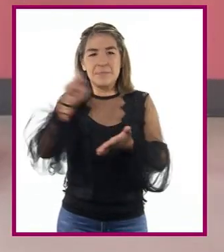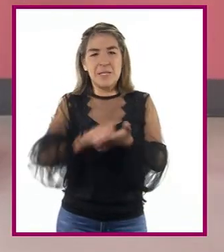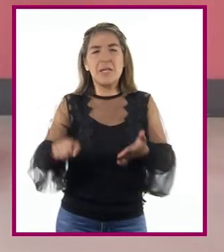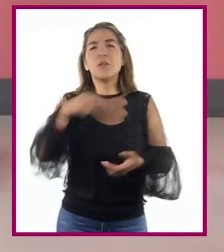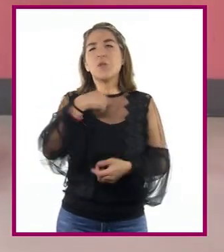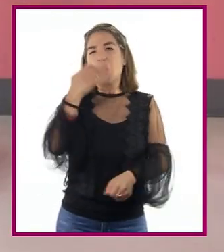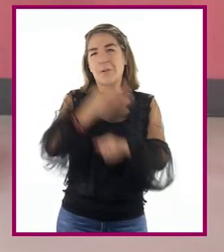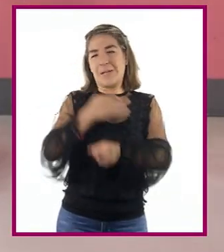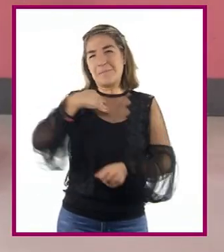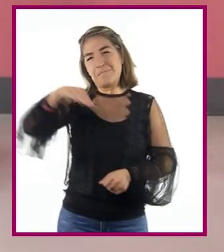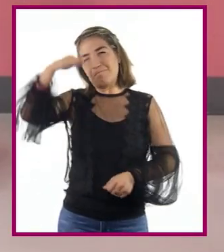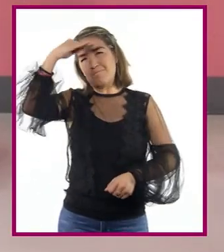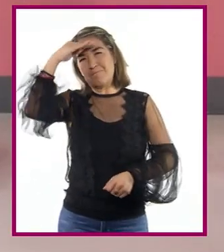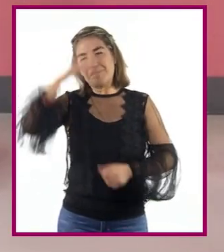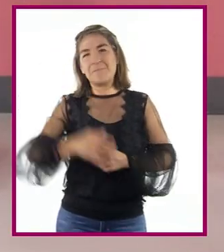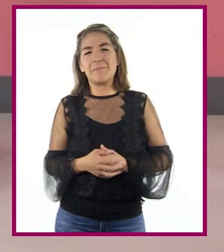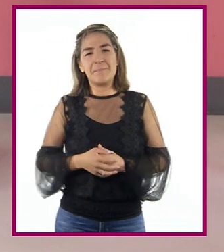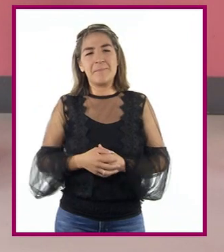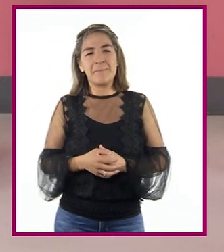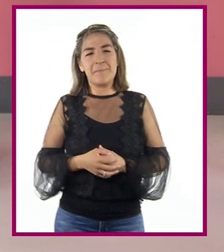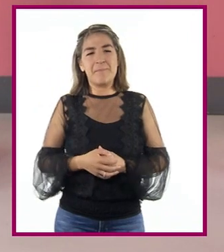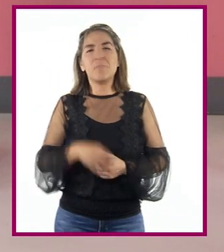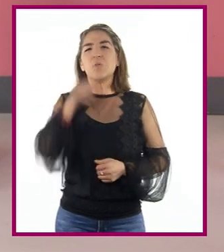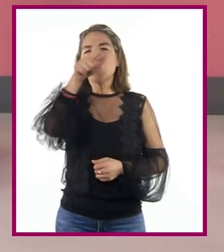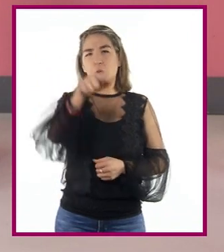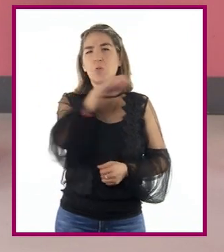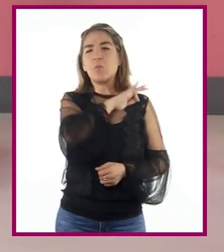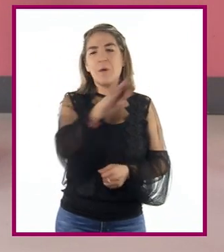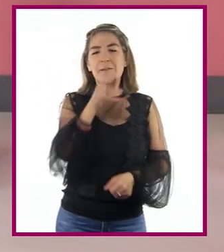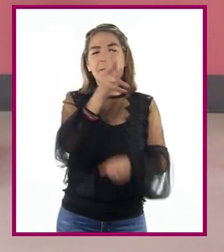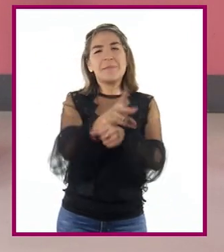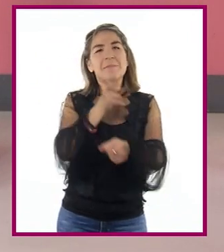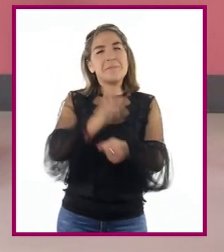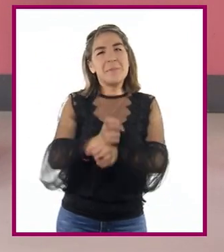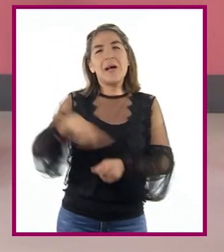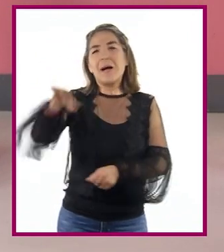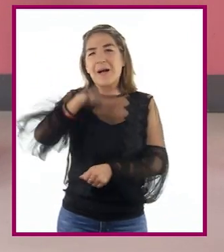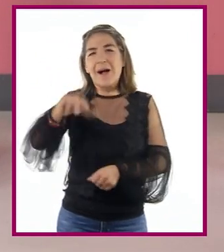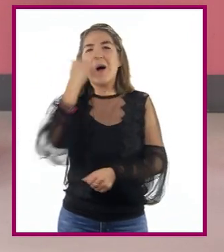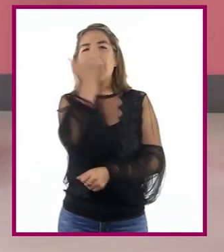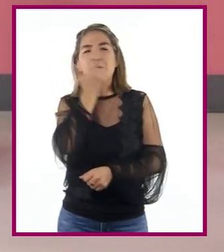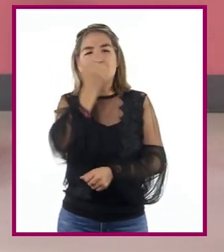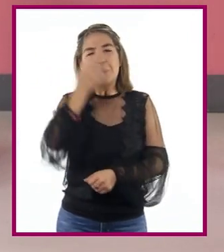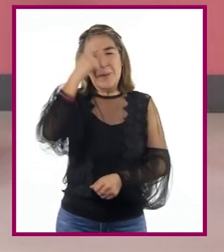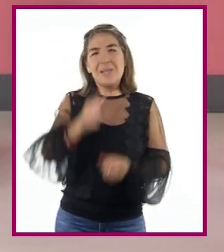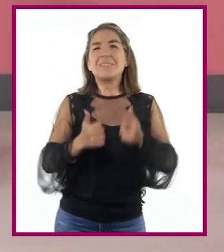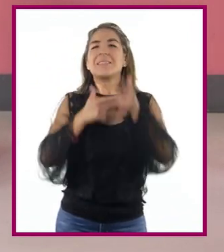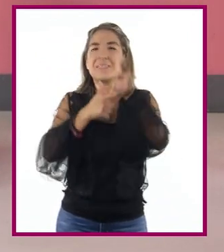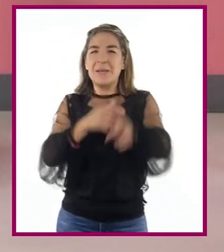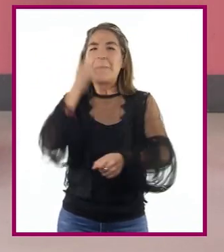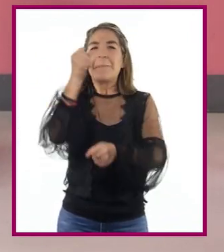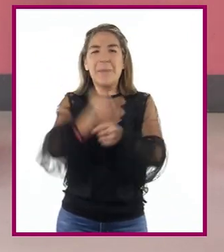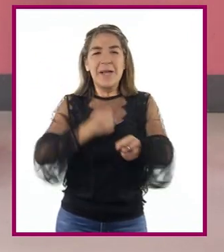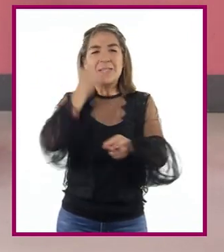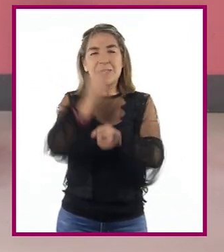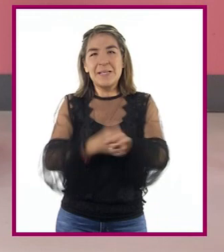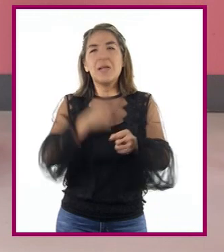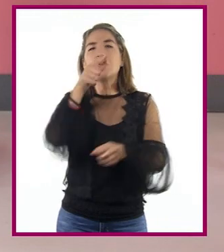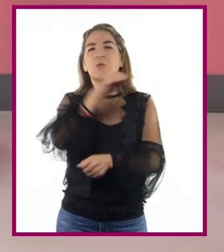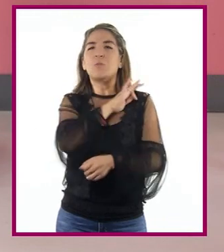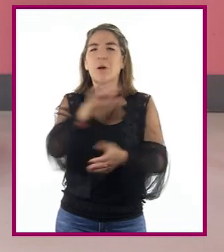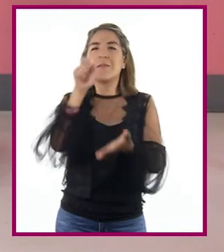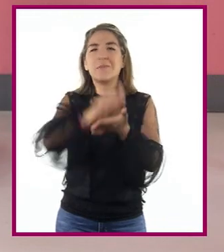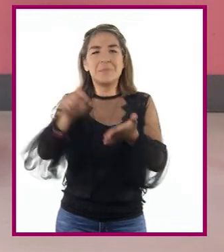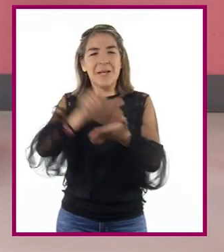me está ocurriendo algo. ¿Por qué no invitamos a nuestras alumnas y alumnos a que practiquen lo aprendido y escriban